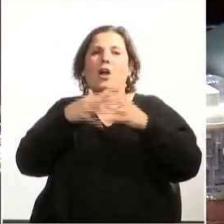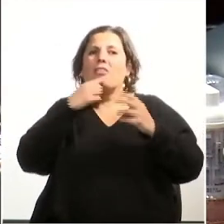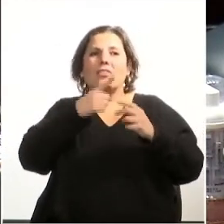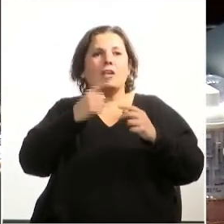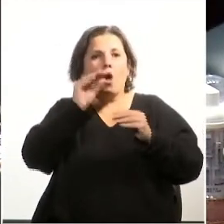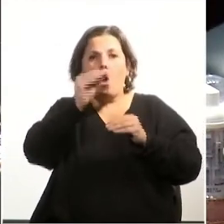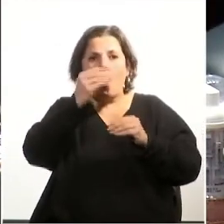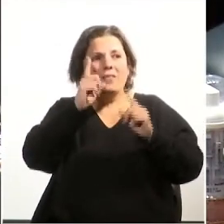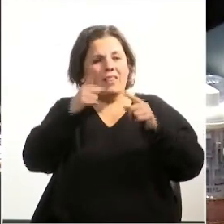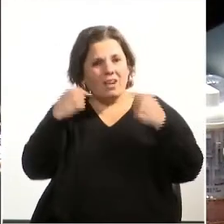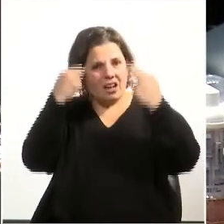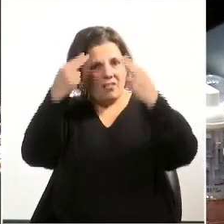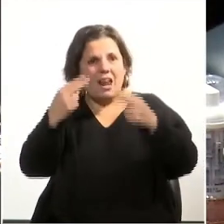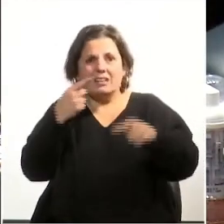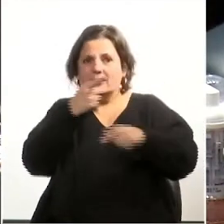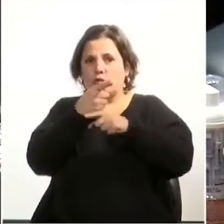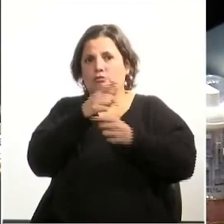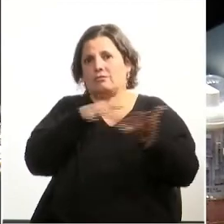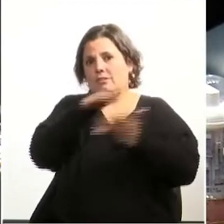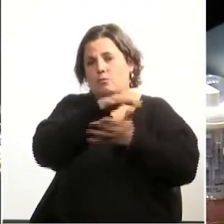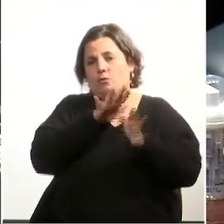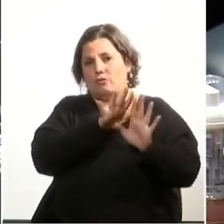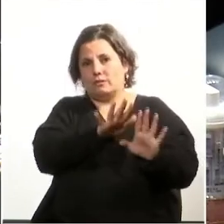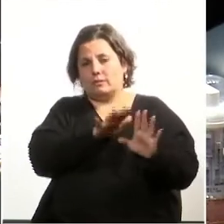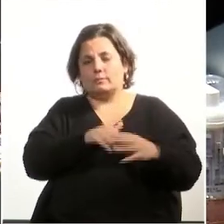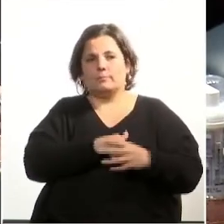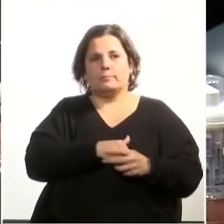a rebelarse contra esa situación.